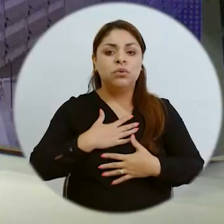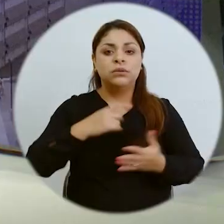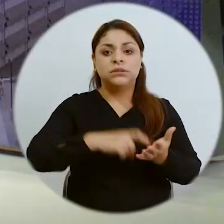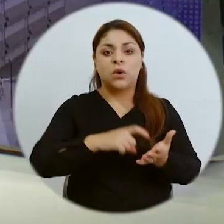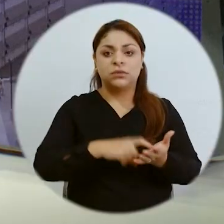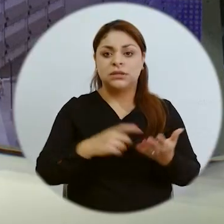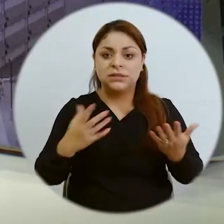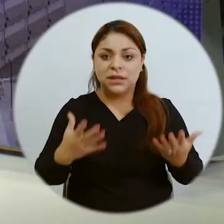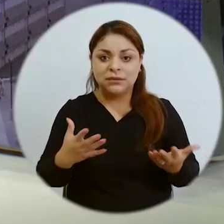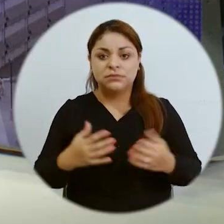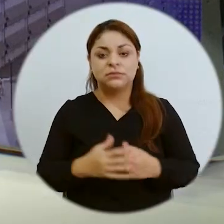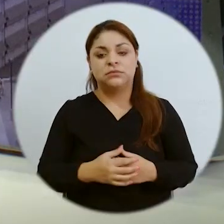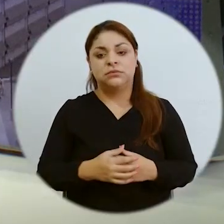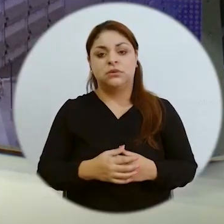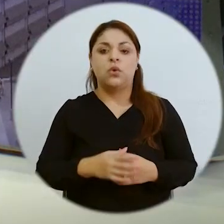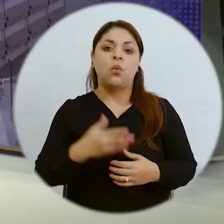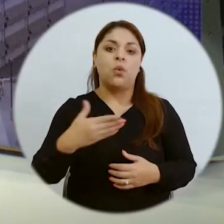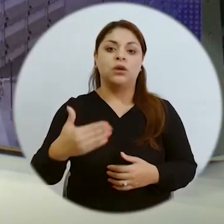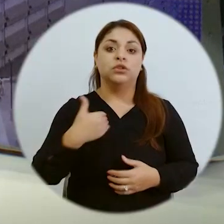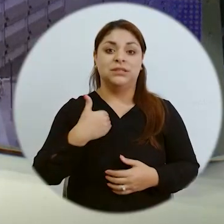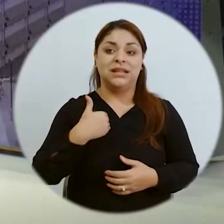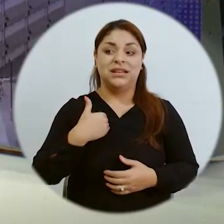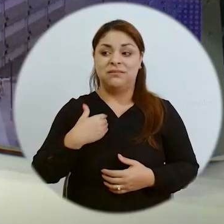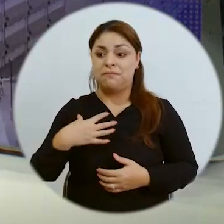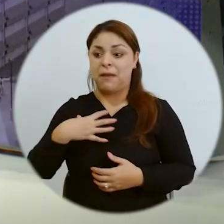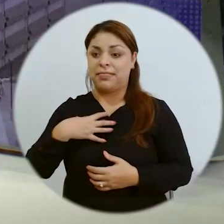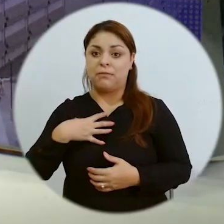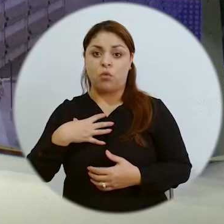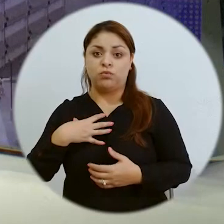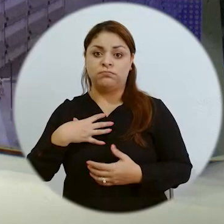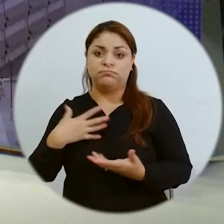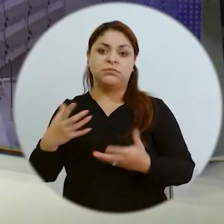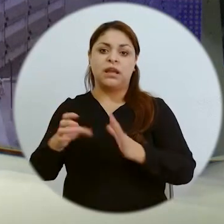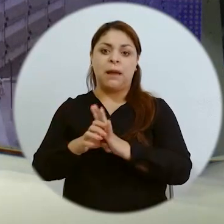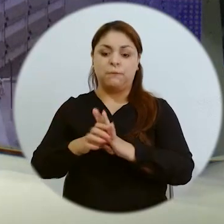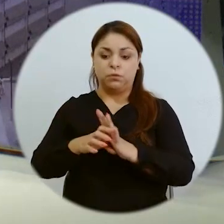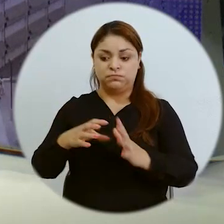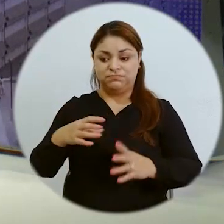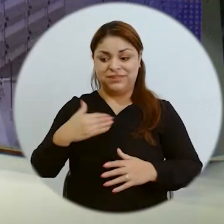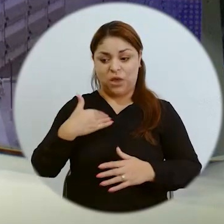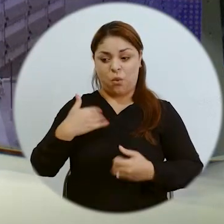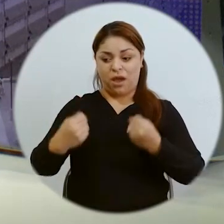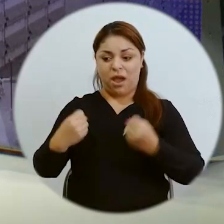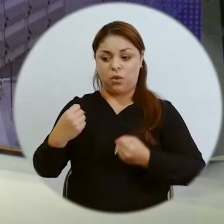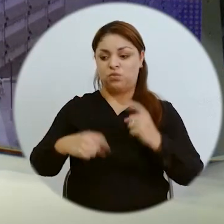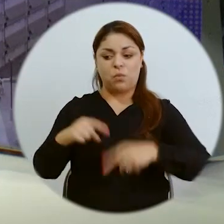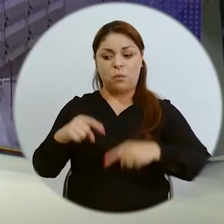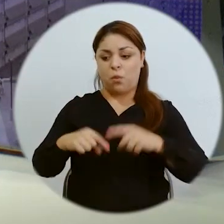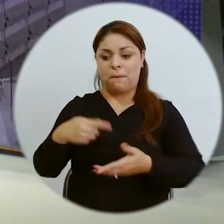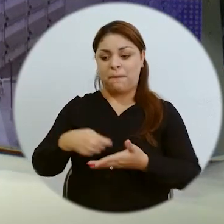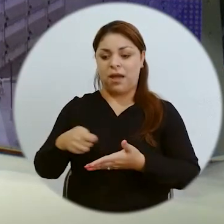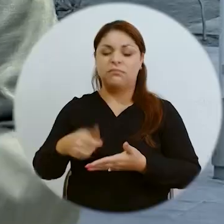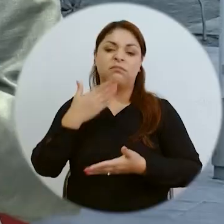evitar a toda costa también irme con esos prestamistas informales.